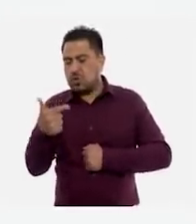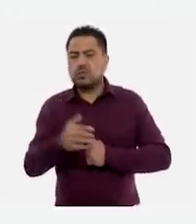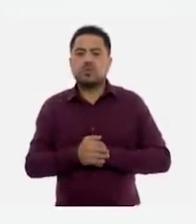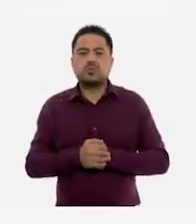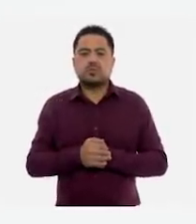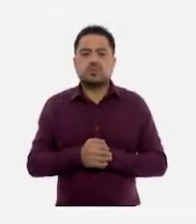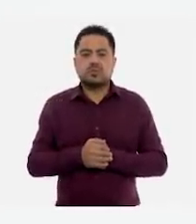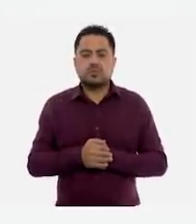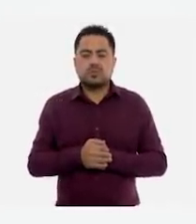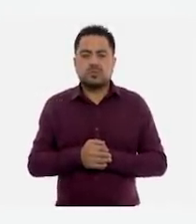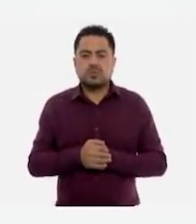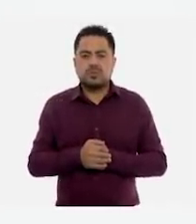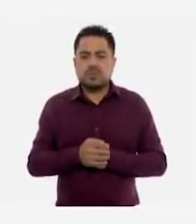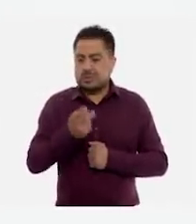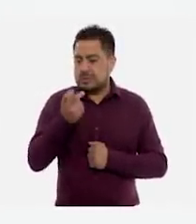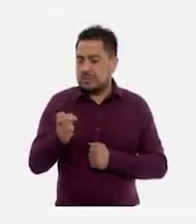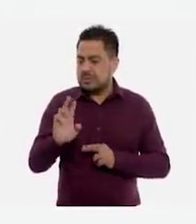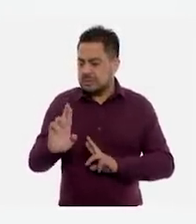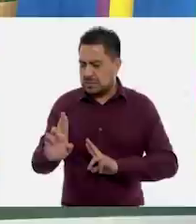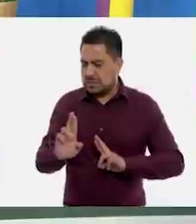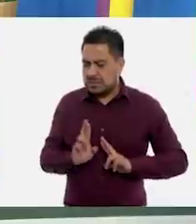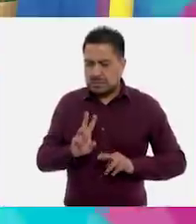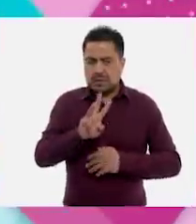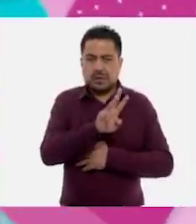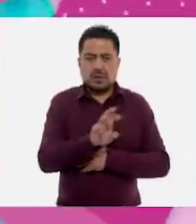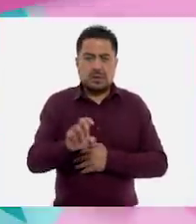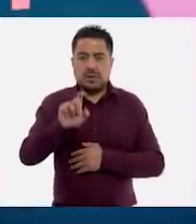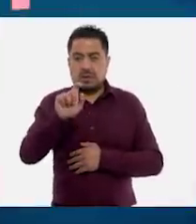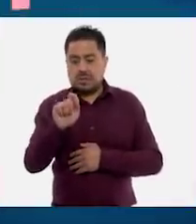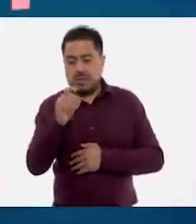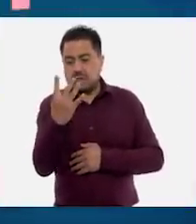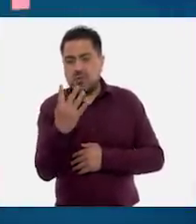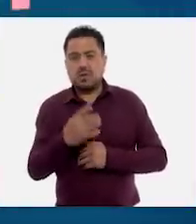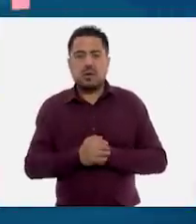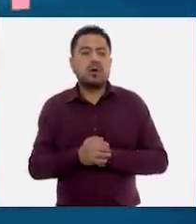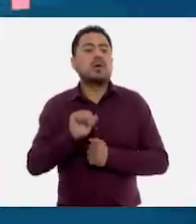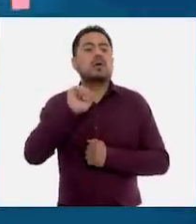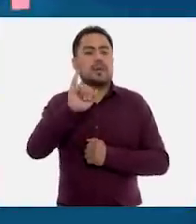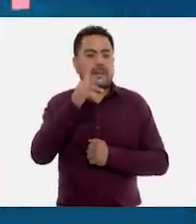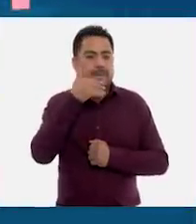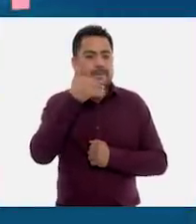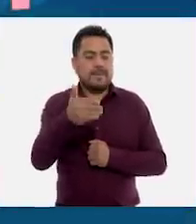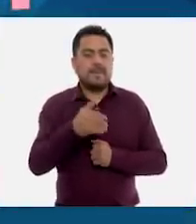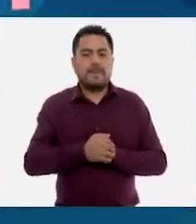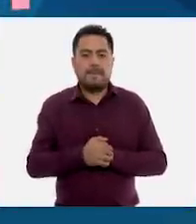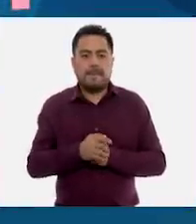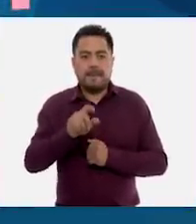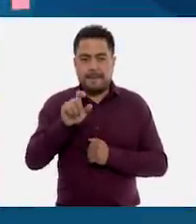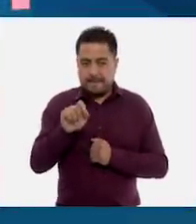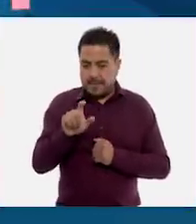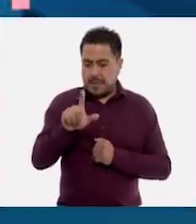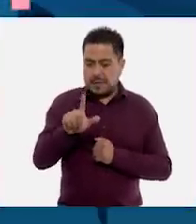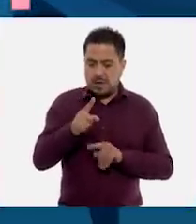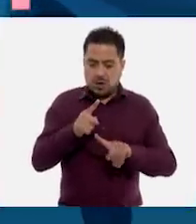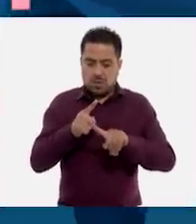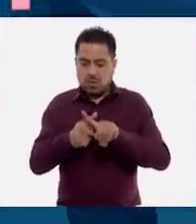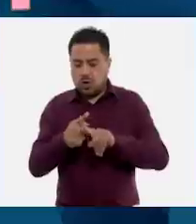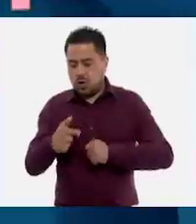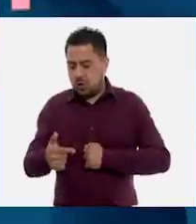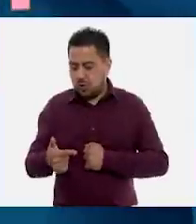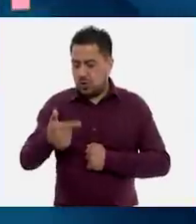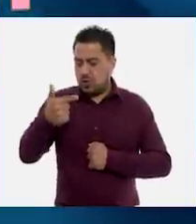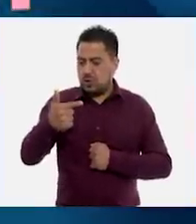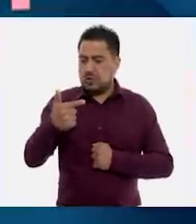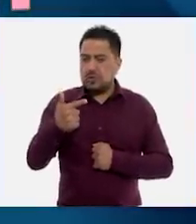por 12. Esto me da un total de 324. Bien, entonces 27 por